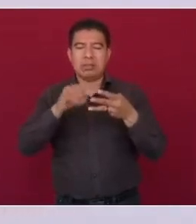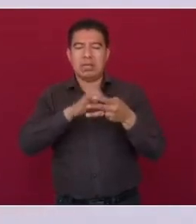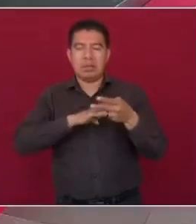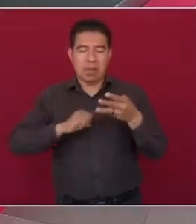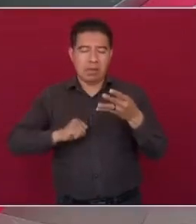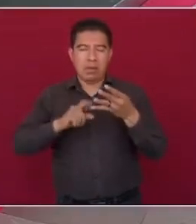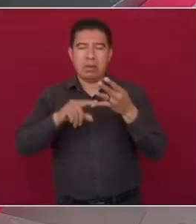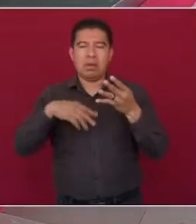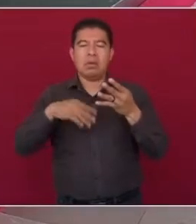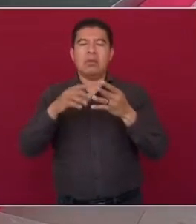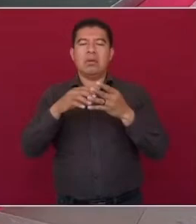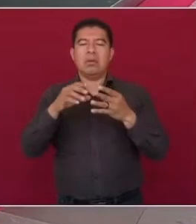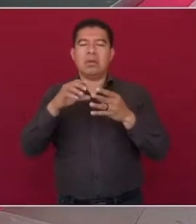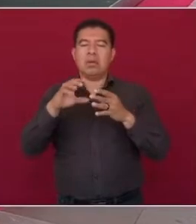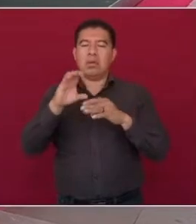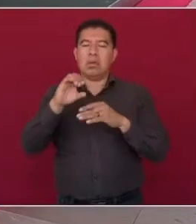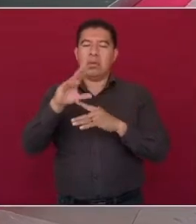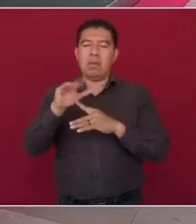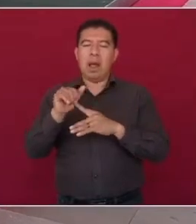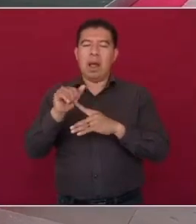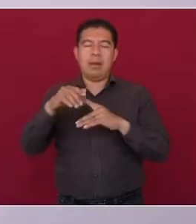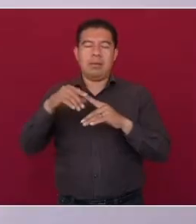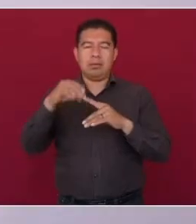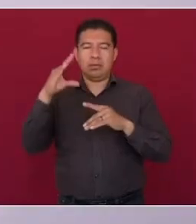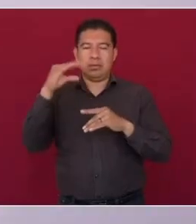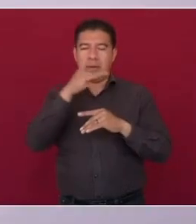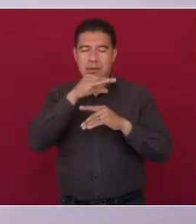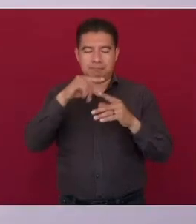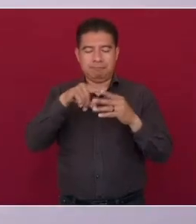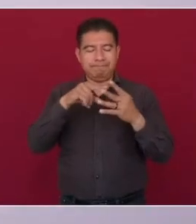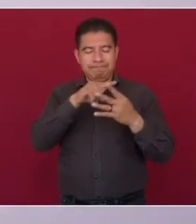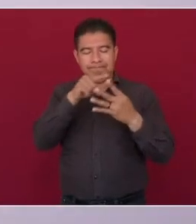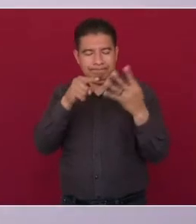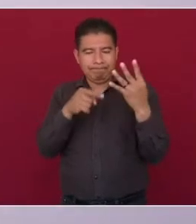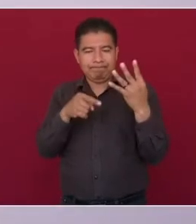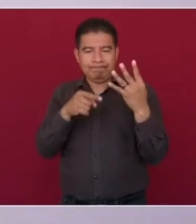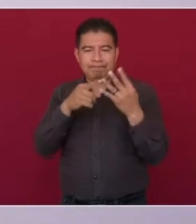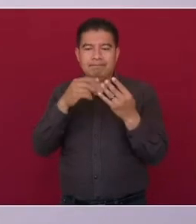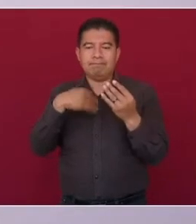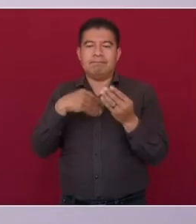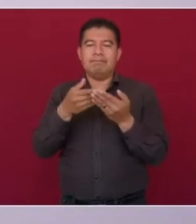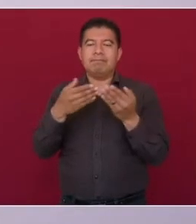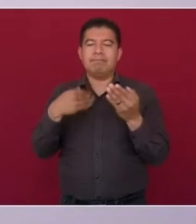asistí a la Cumbre de las Américas, por razones que expuse